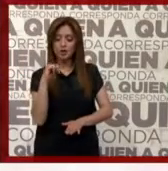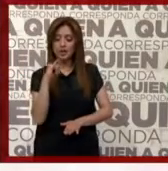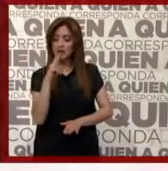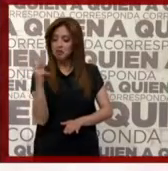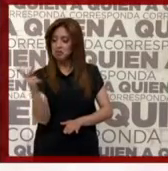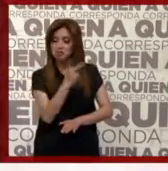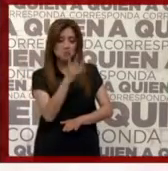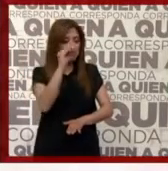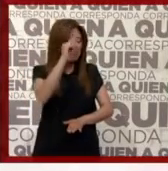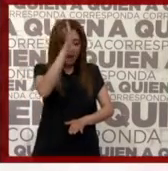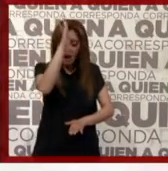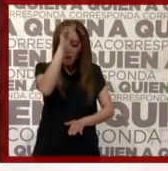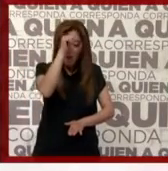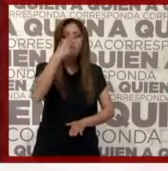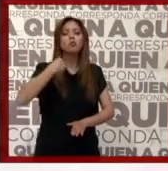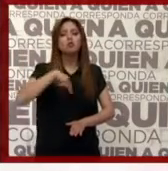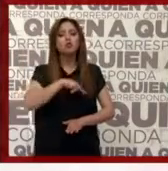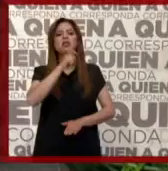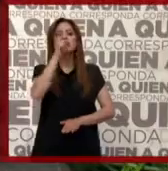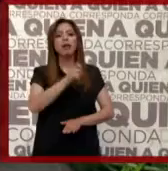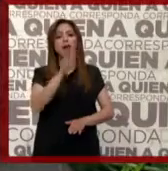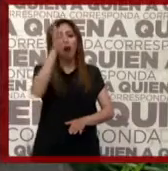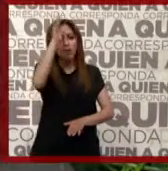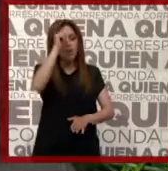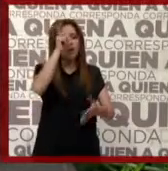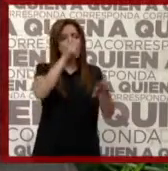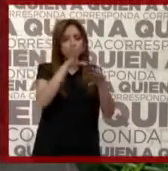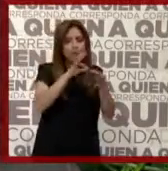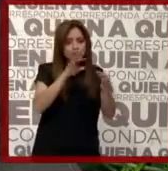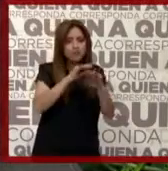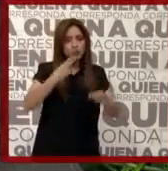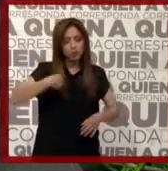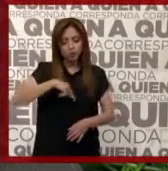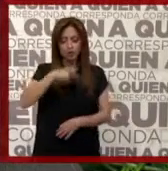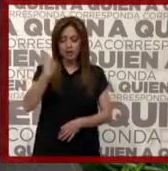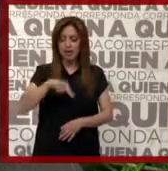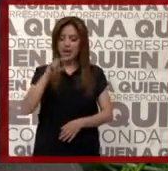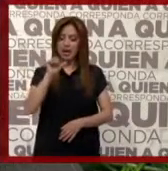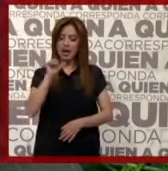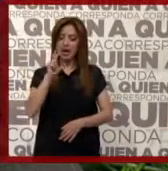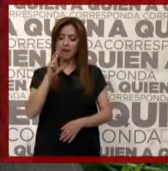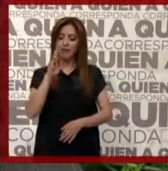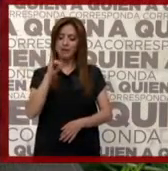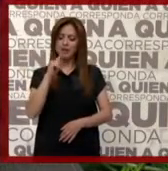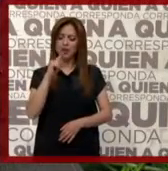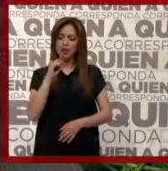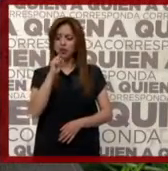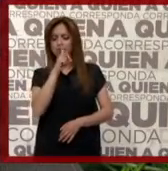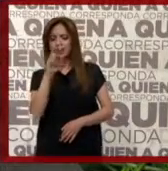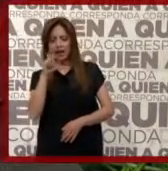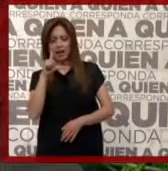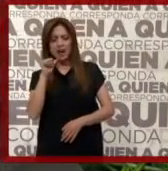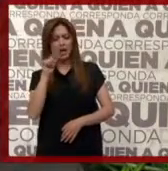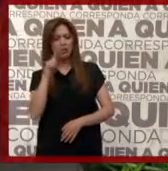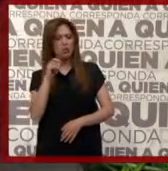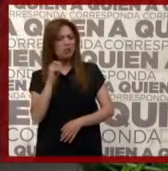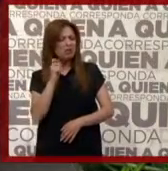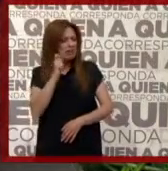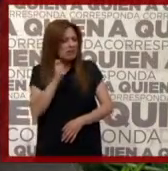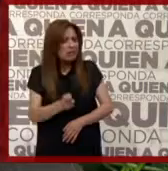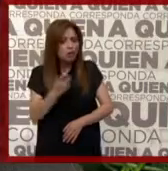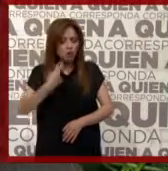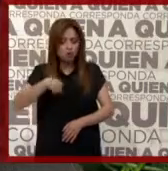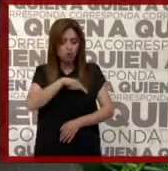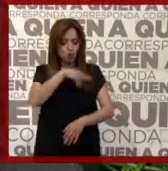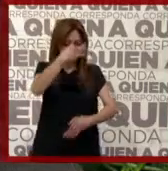puede lo que nosotros les proponemos es que nos designe como árbitros del asunto qué quiere decir esto que hacemos un juicio de arbitral